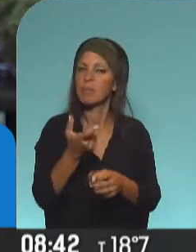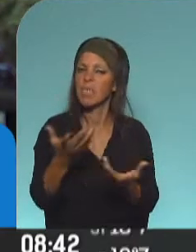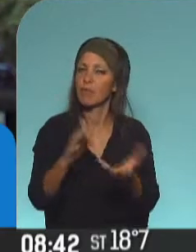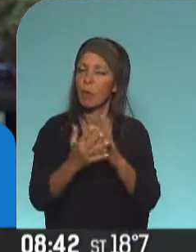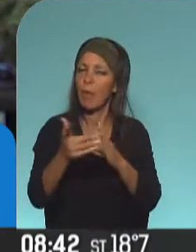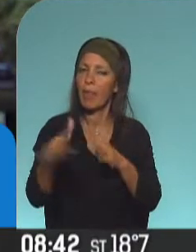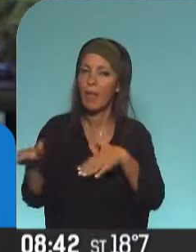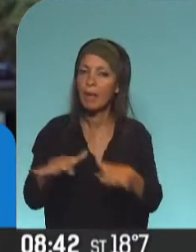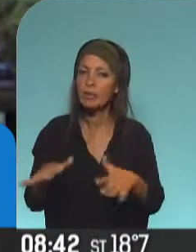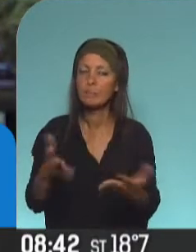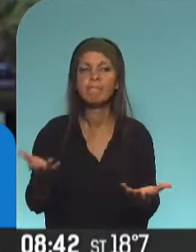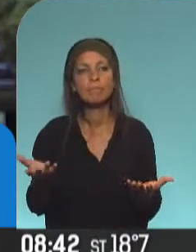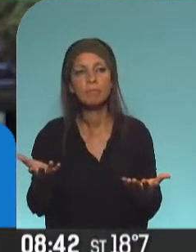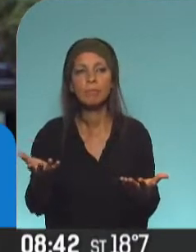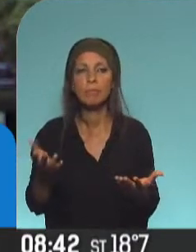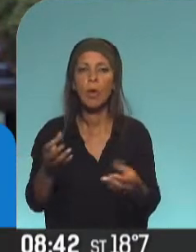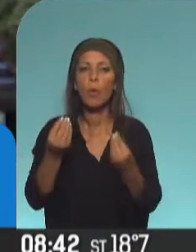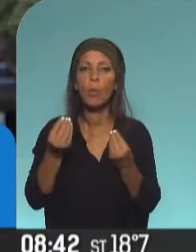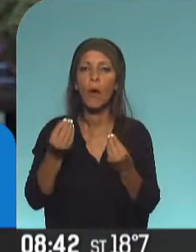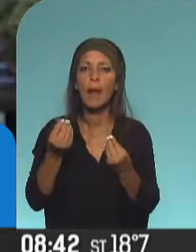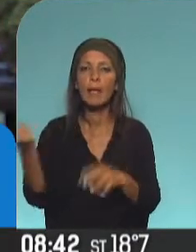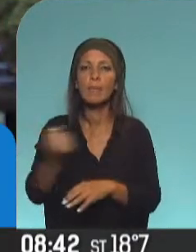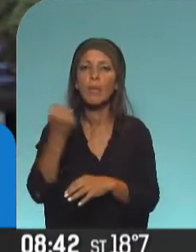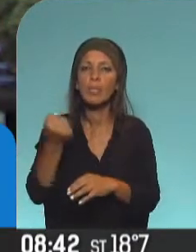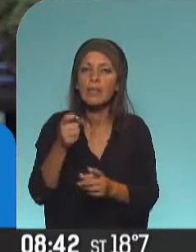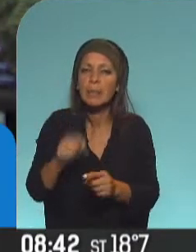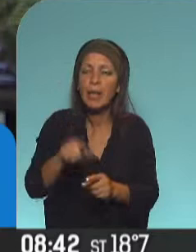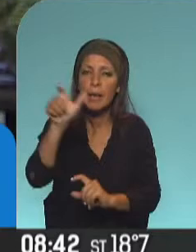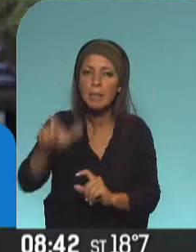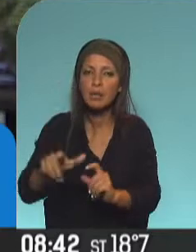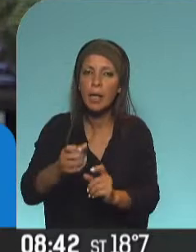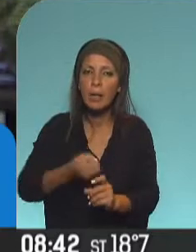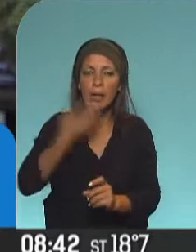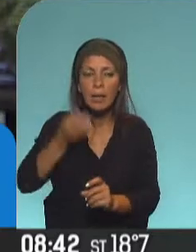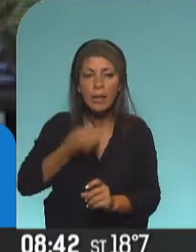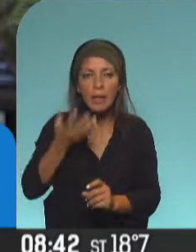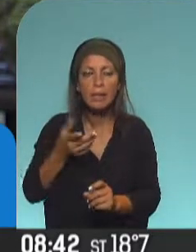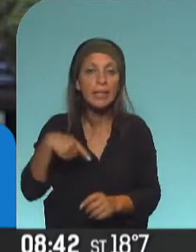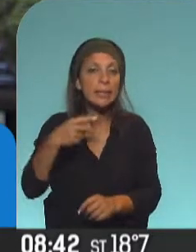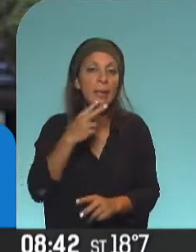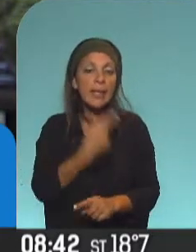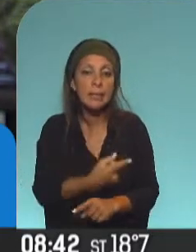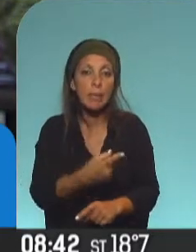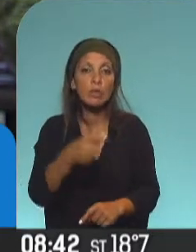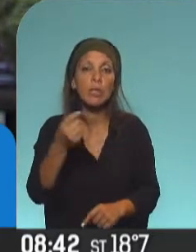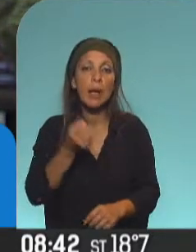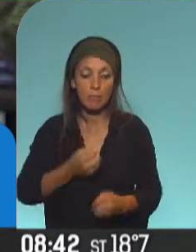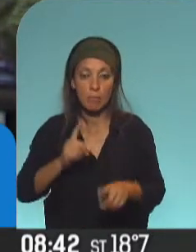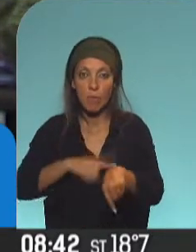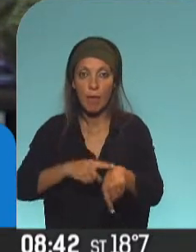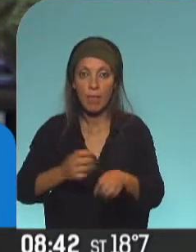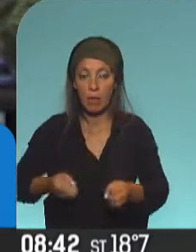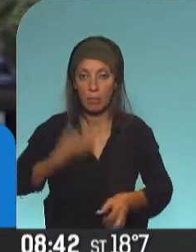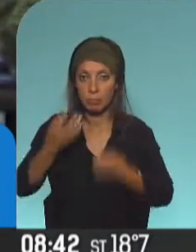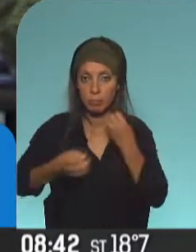digo, al lugar que se le da al relato de una víctima. Esto nosotros siempre decimos que las mujeres y los relatos de las mujeres, cuando uno declara